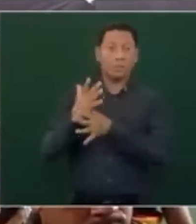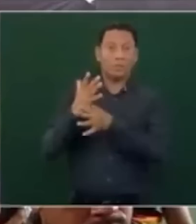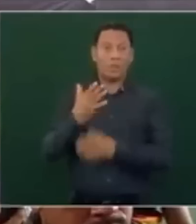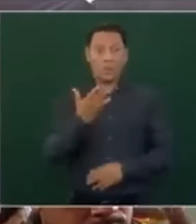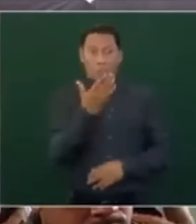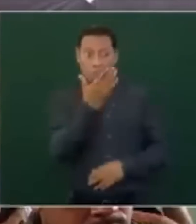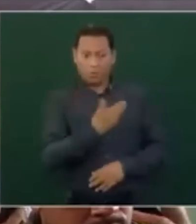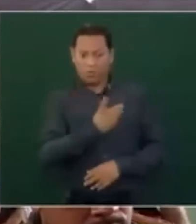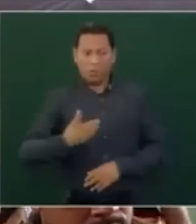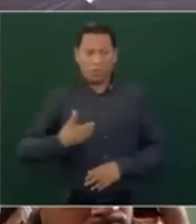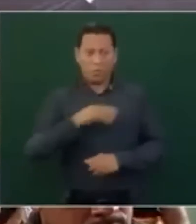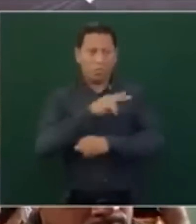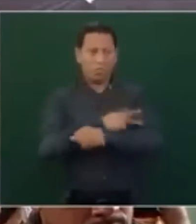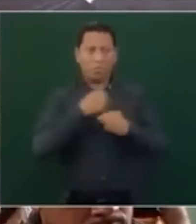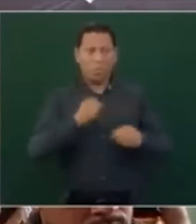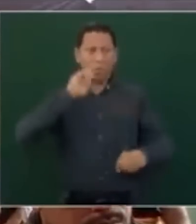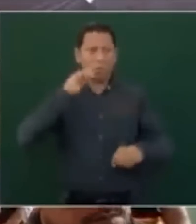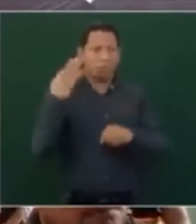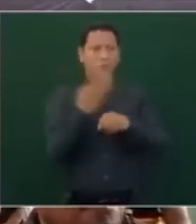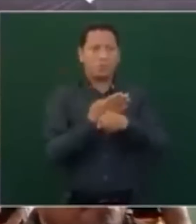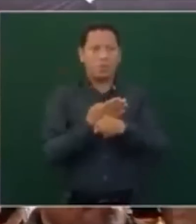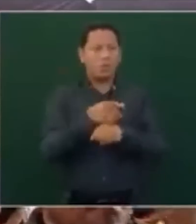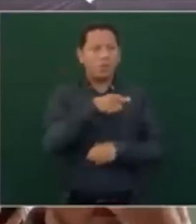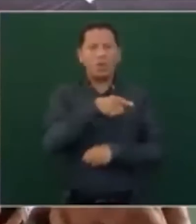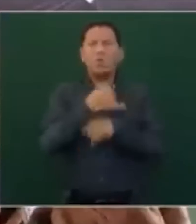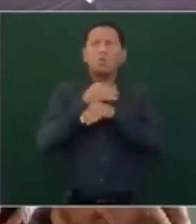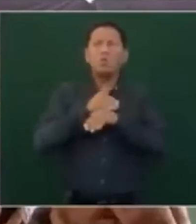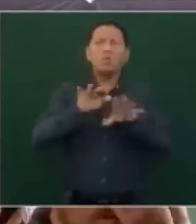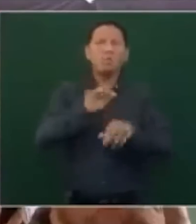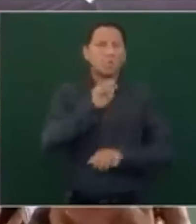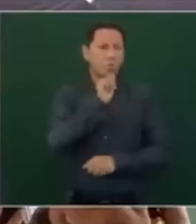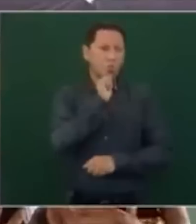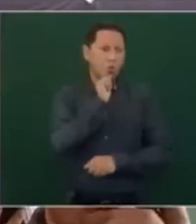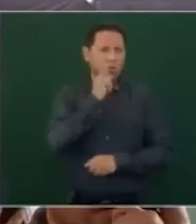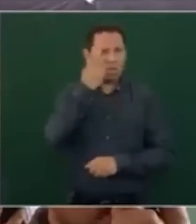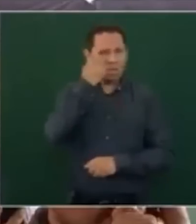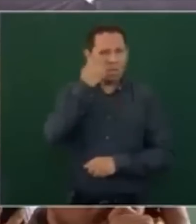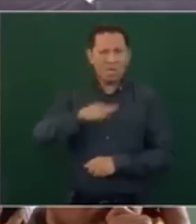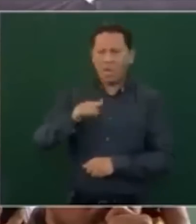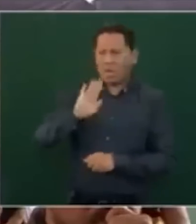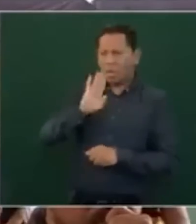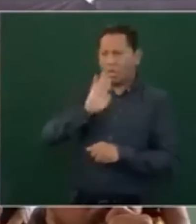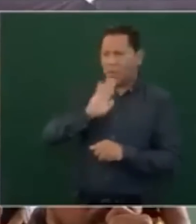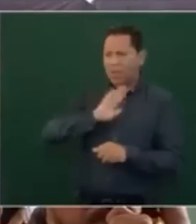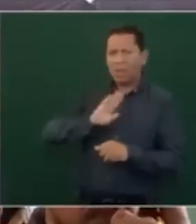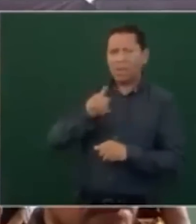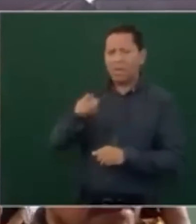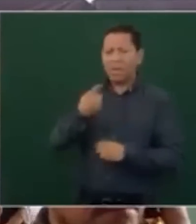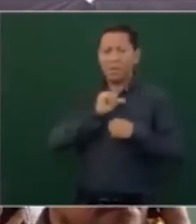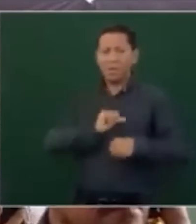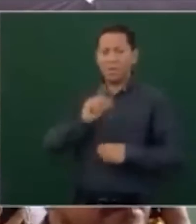y la facultad, no ha emitido un decreto para limpiar de tajo la corrupción en el Poder